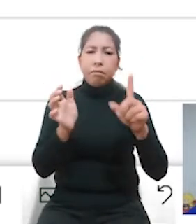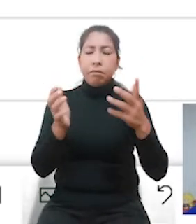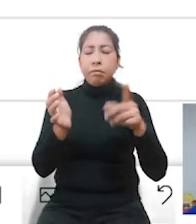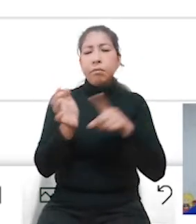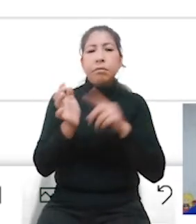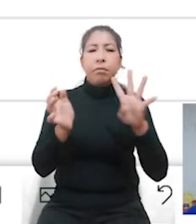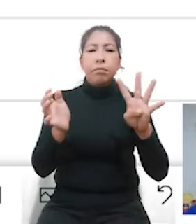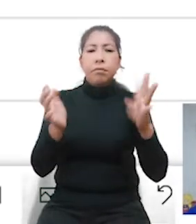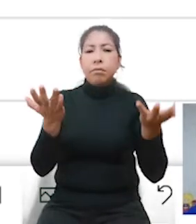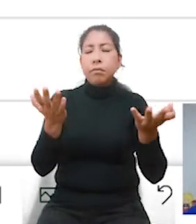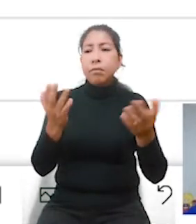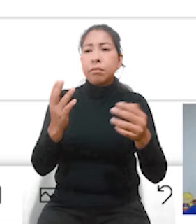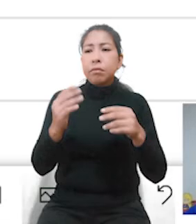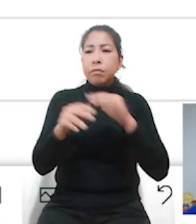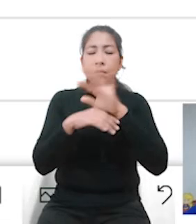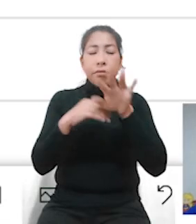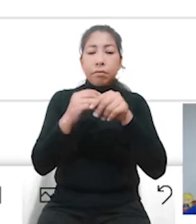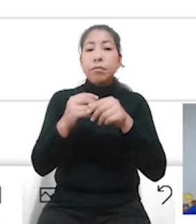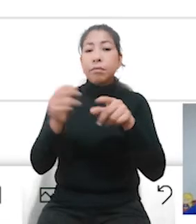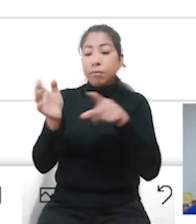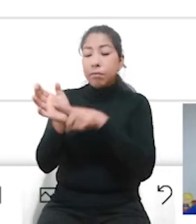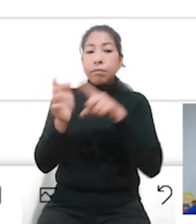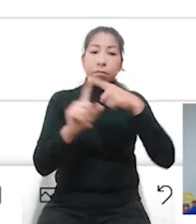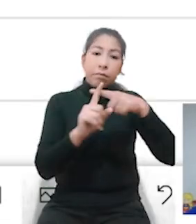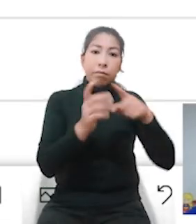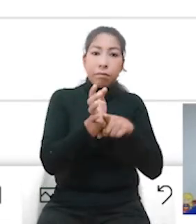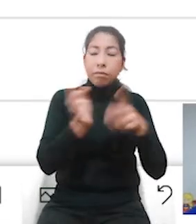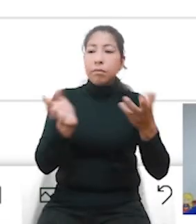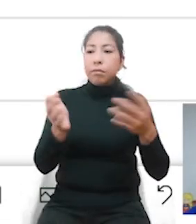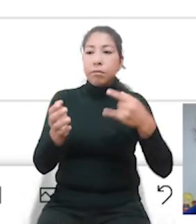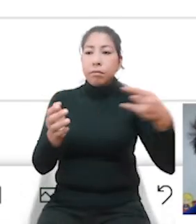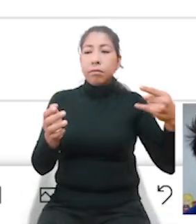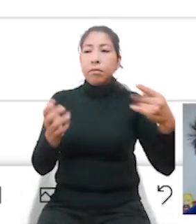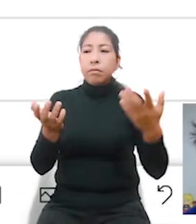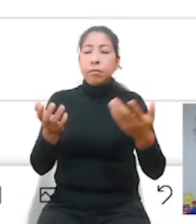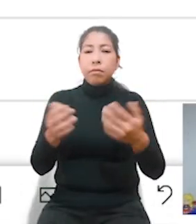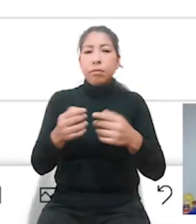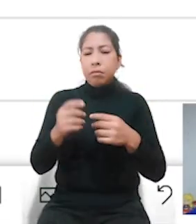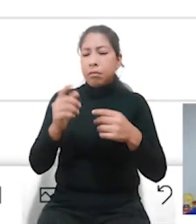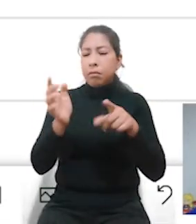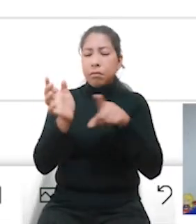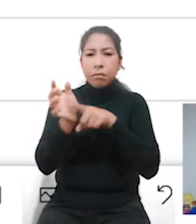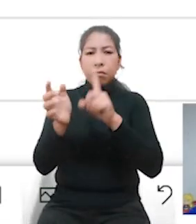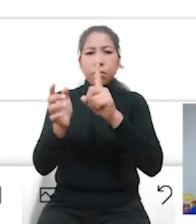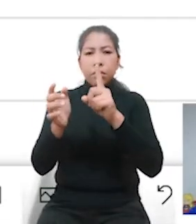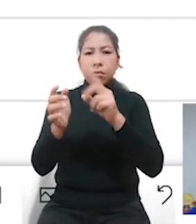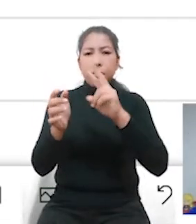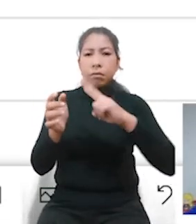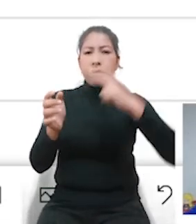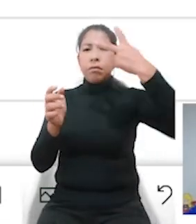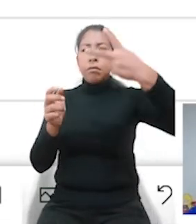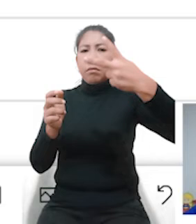4. Las operaciones principales están separadas con los signos y sacamos resultado, menos 1 elevado al